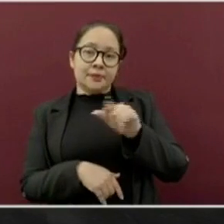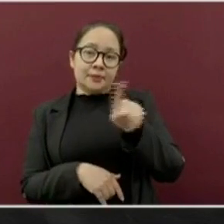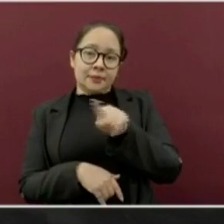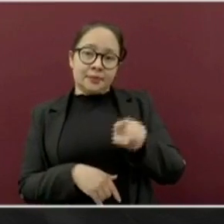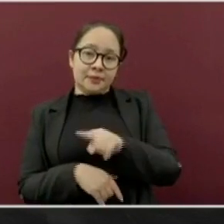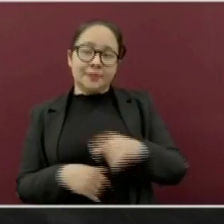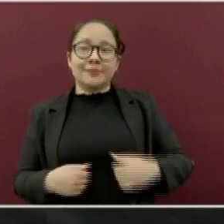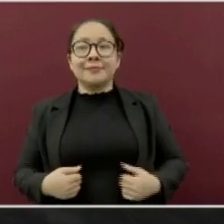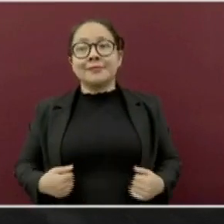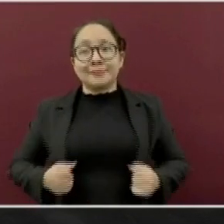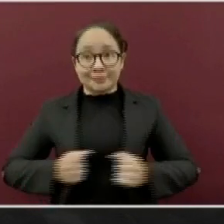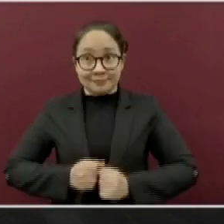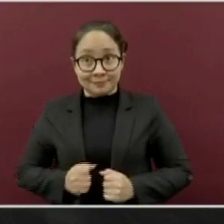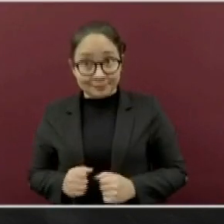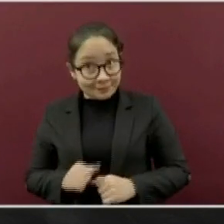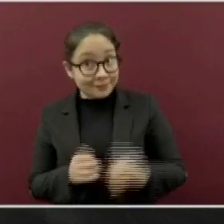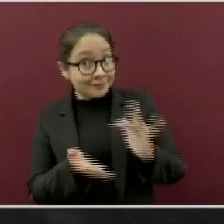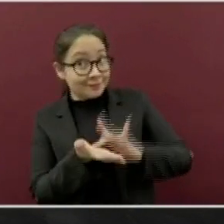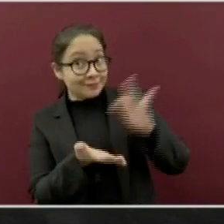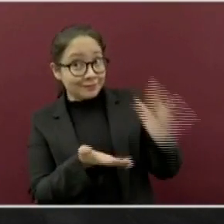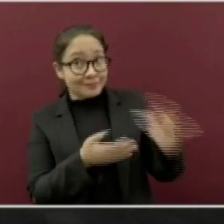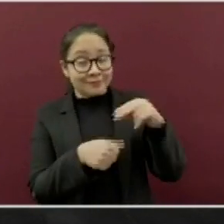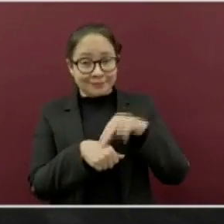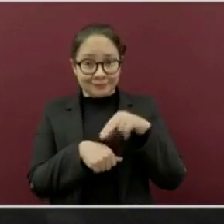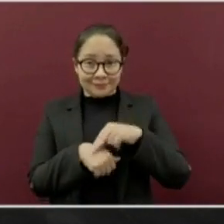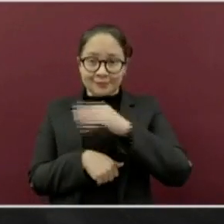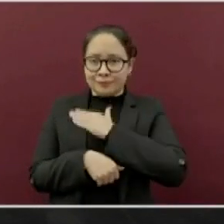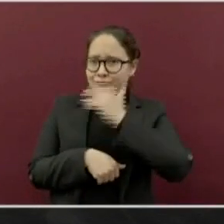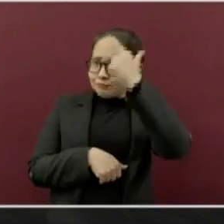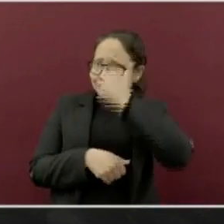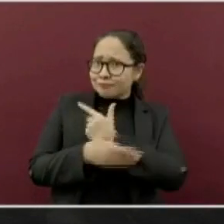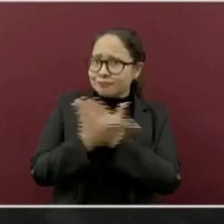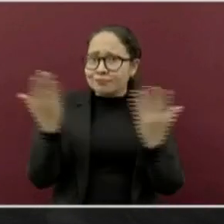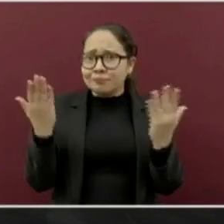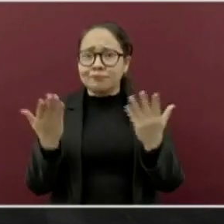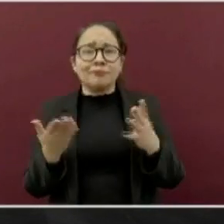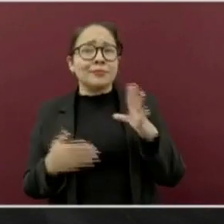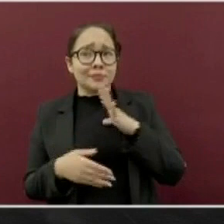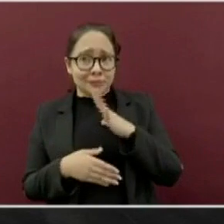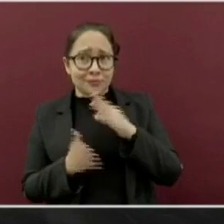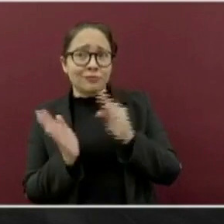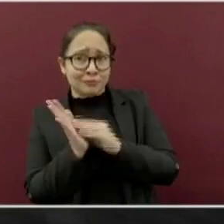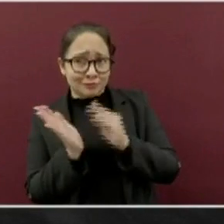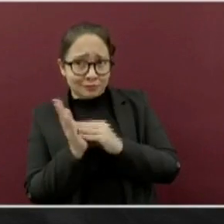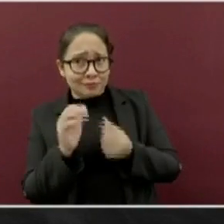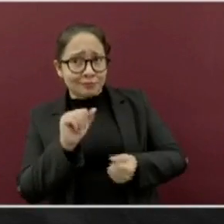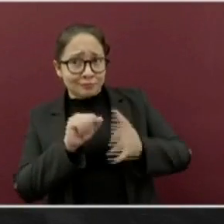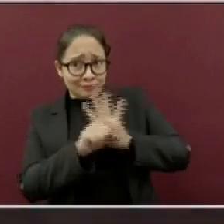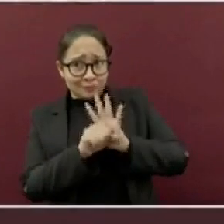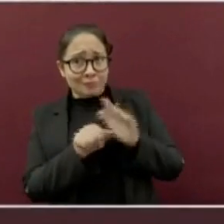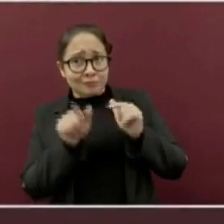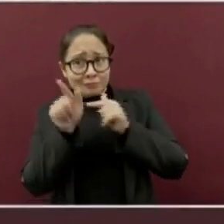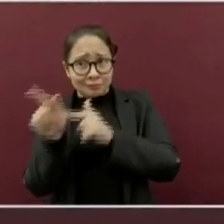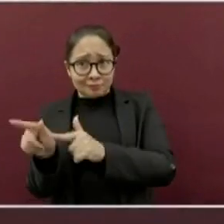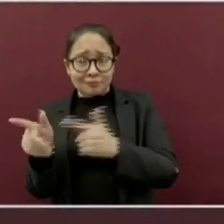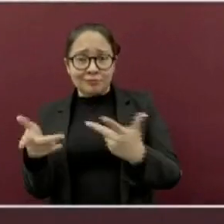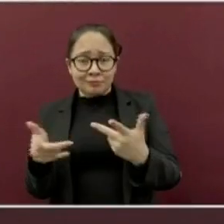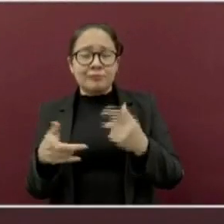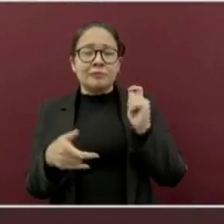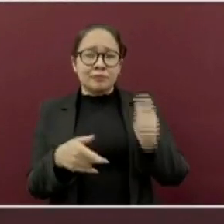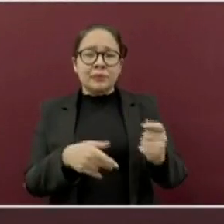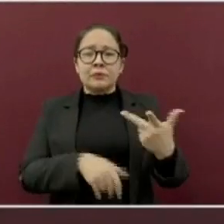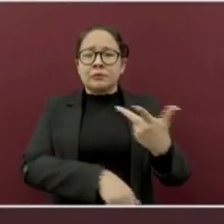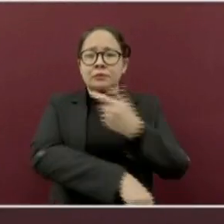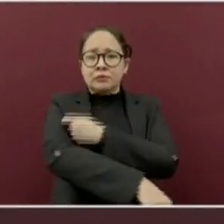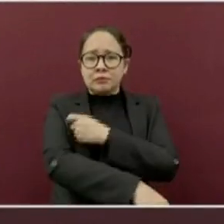Flores. Muchas gracias, doctora. Buenas noches. El mundo se encuentra aún en la pandemia de COVID-19 y la vacunación se